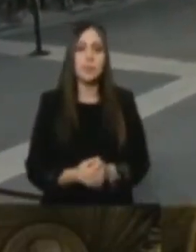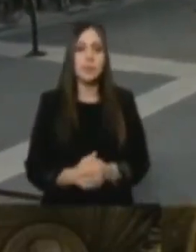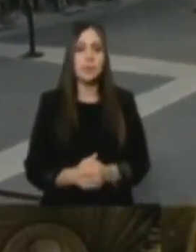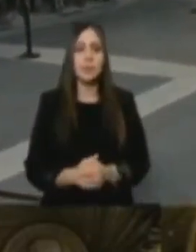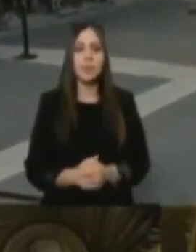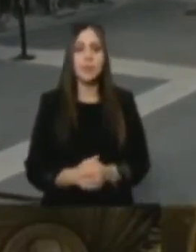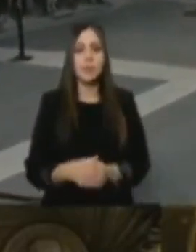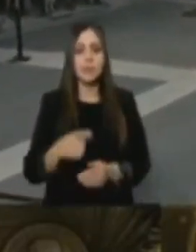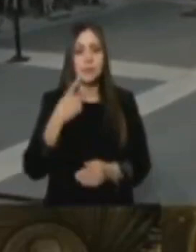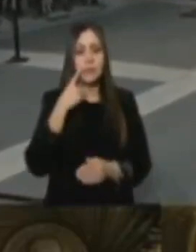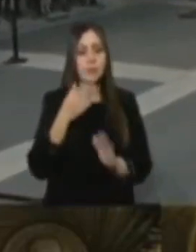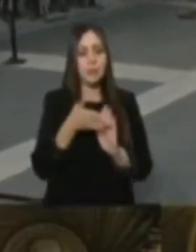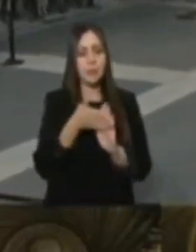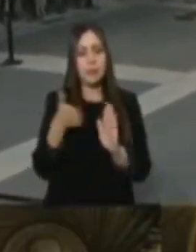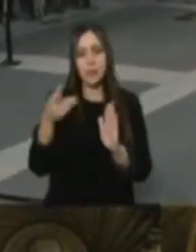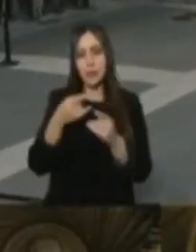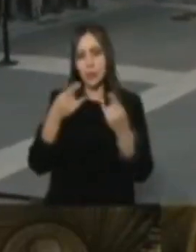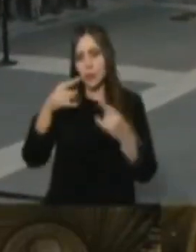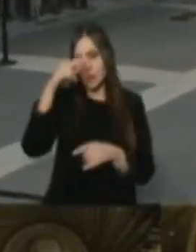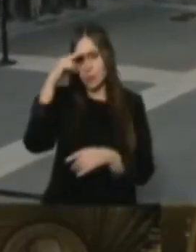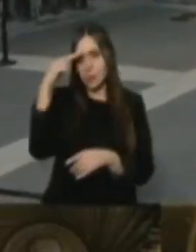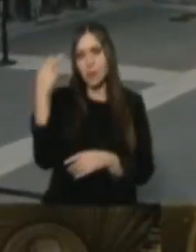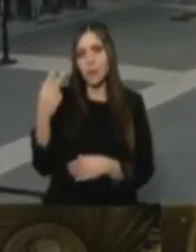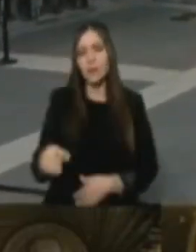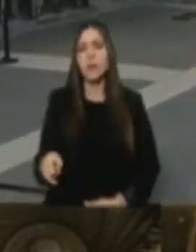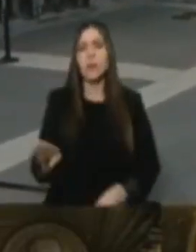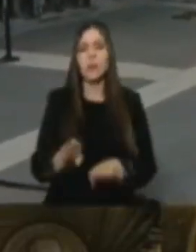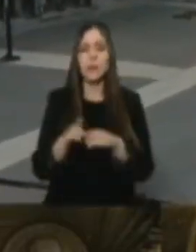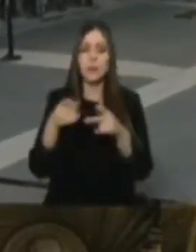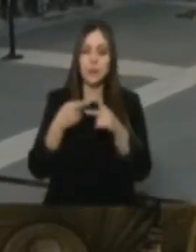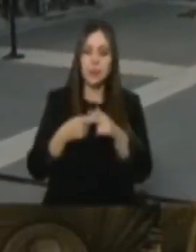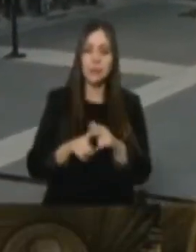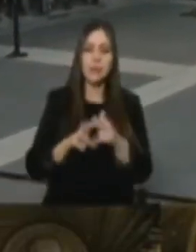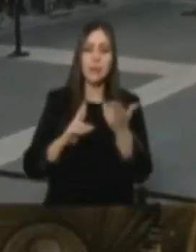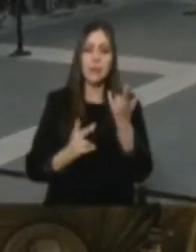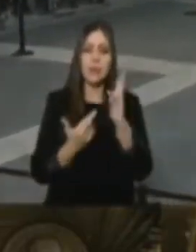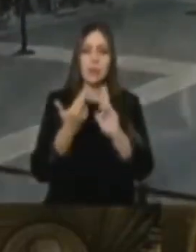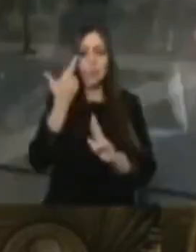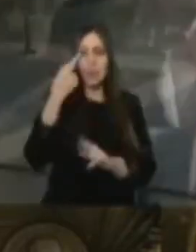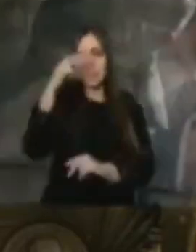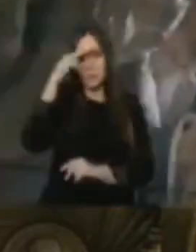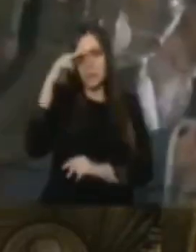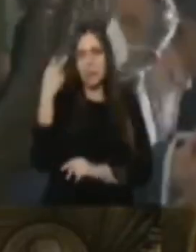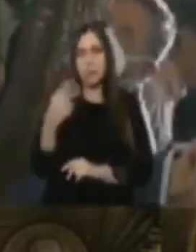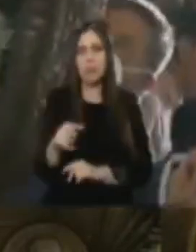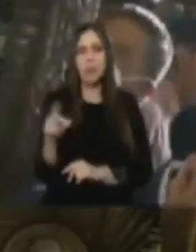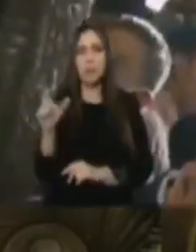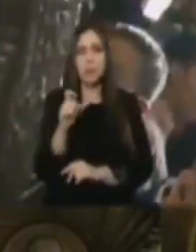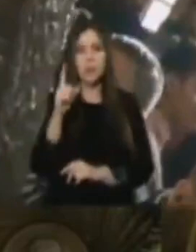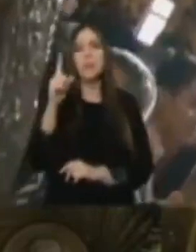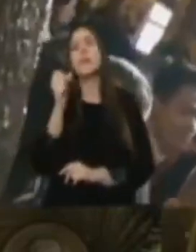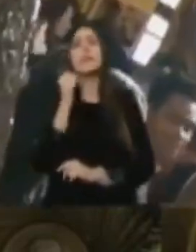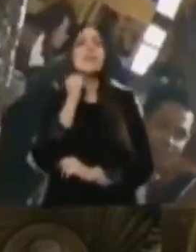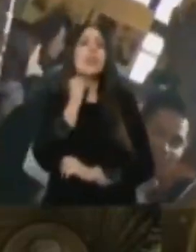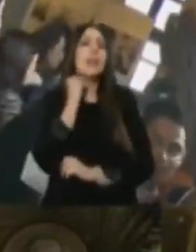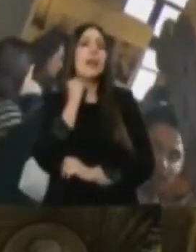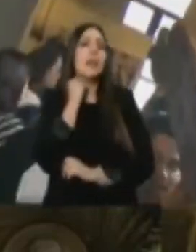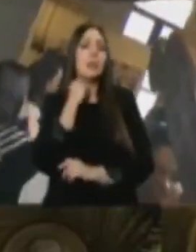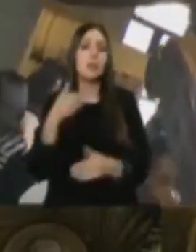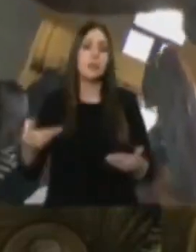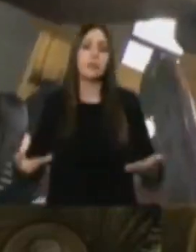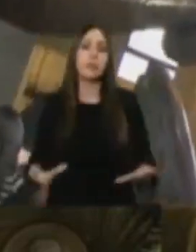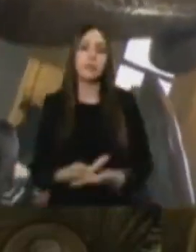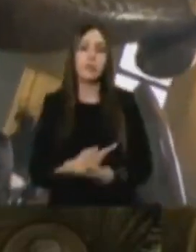la historia de México, el inicio de la Revolución Mexicana, en donde un senador de origen chiapaneco,